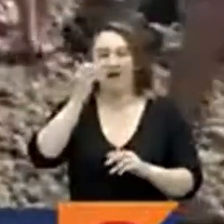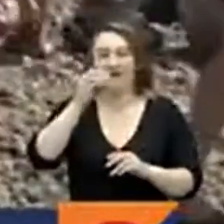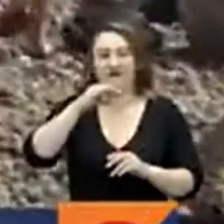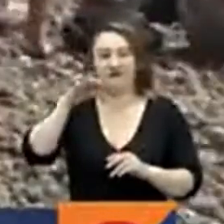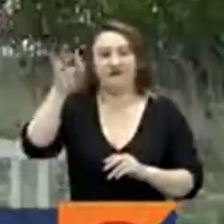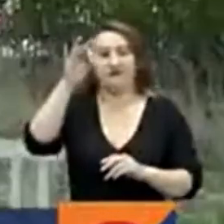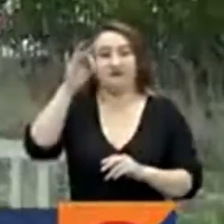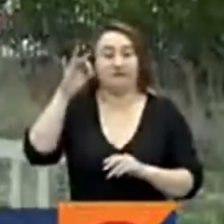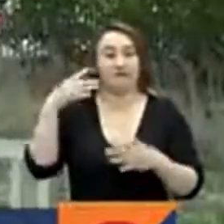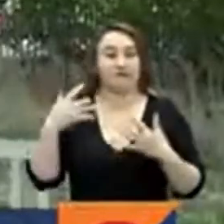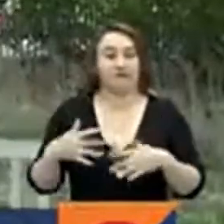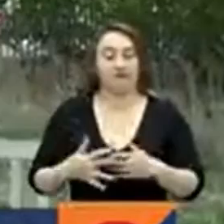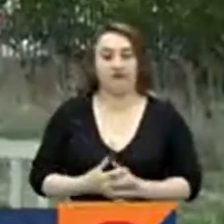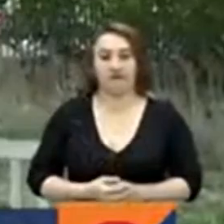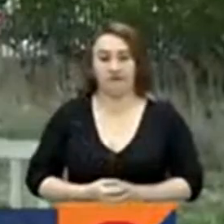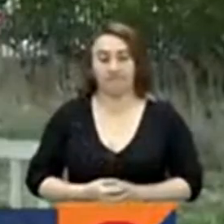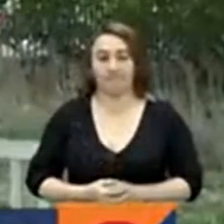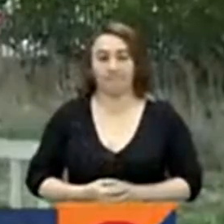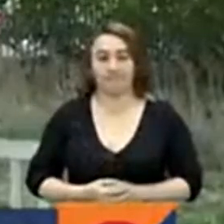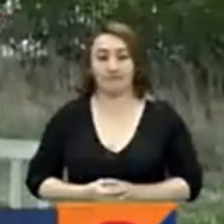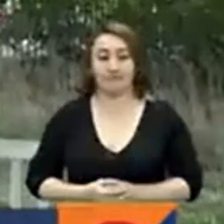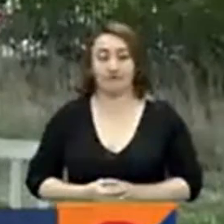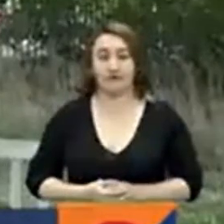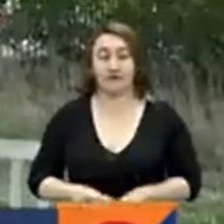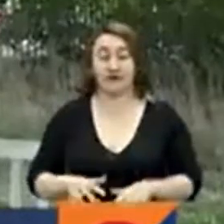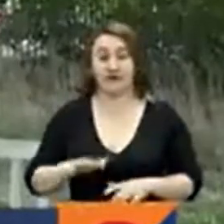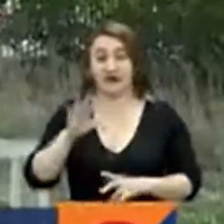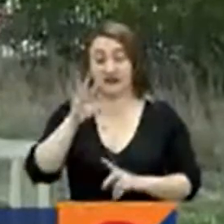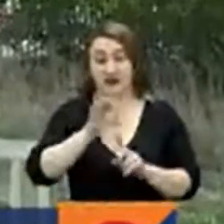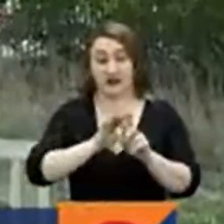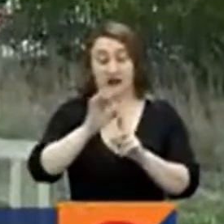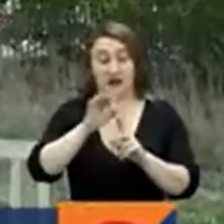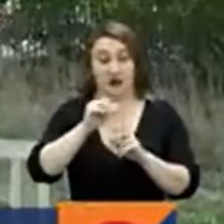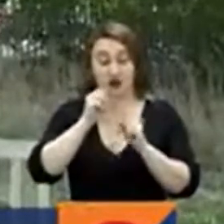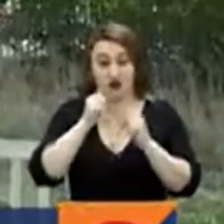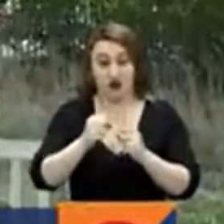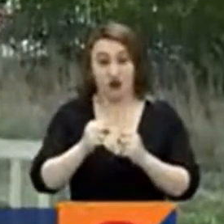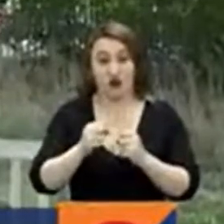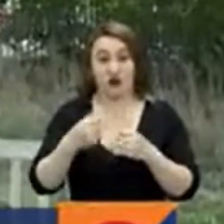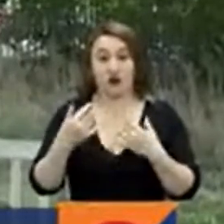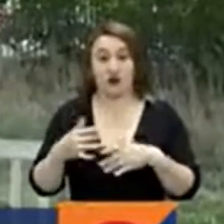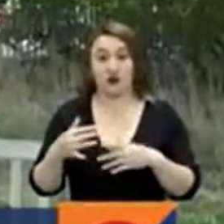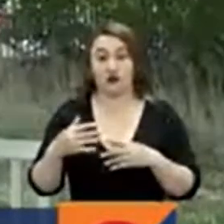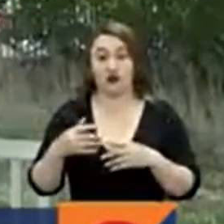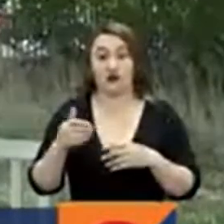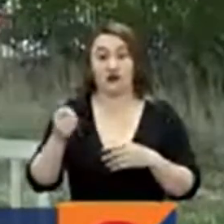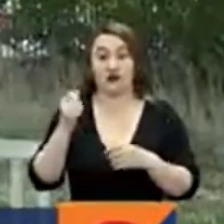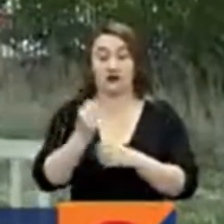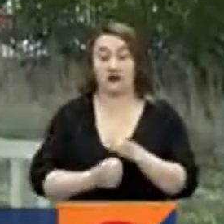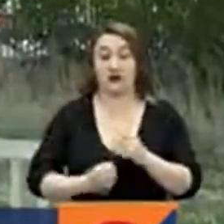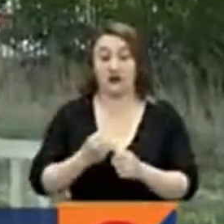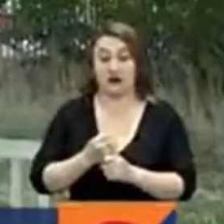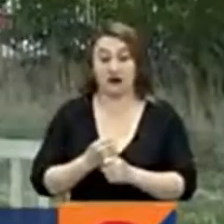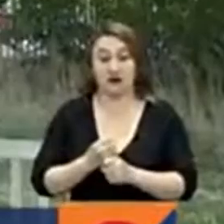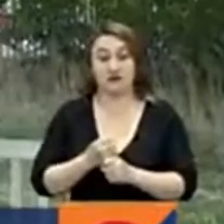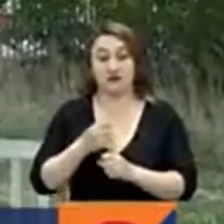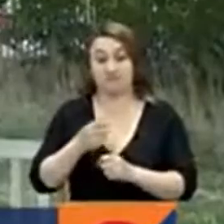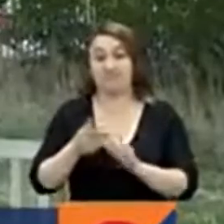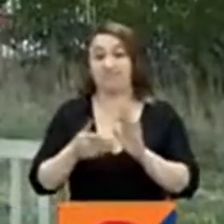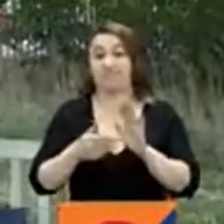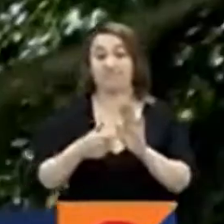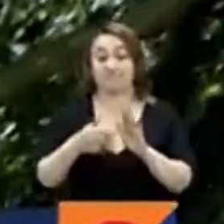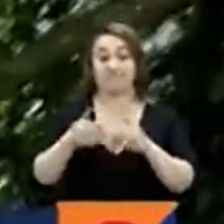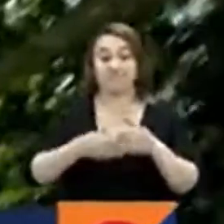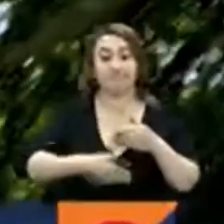40 que marcó hoy. Las últimas 5 temperaturas diarias más altas han estado ocurriendo en los últimos 10 años. Esto es señal que habrá más, es